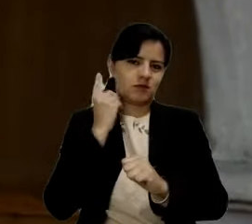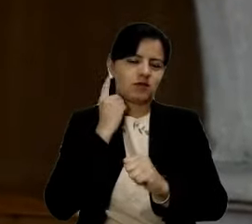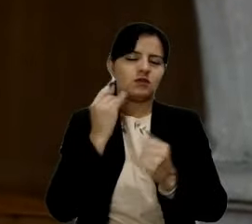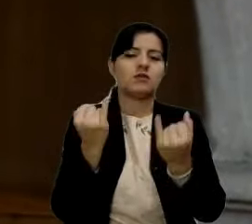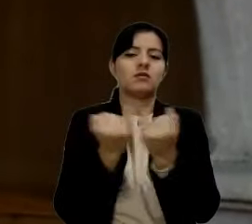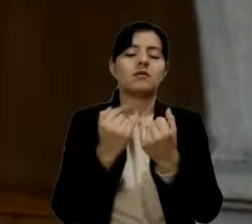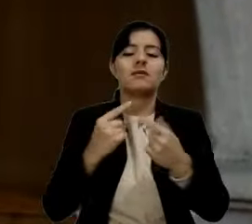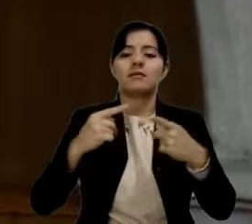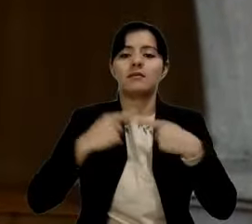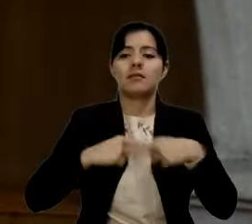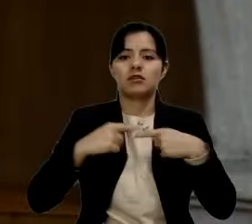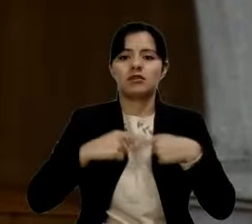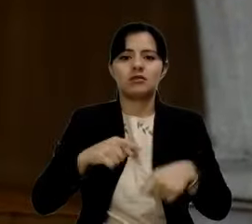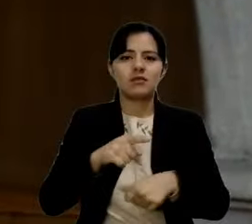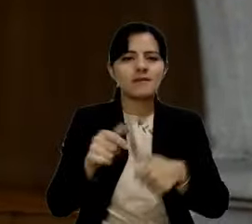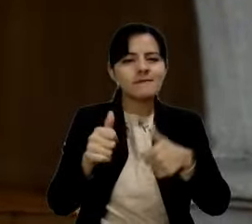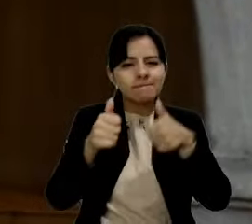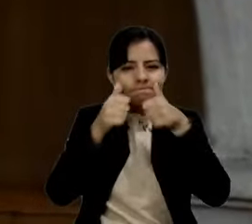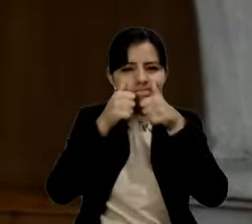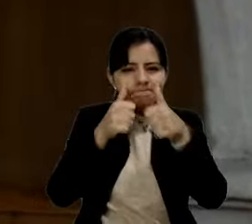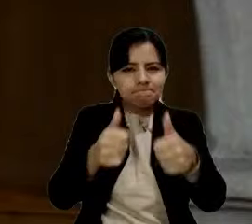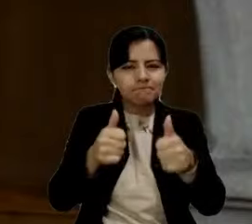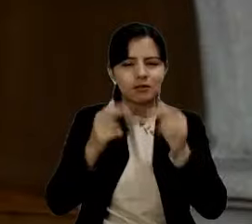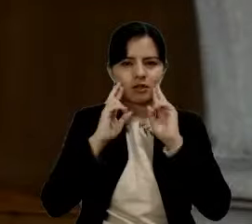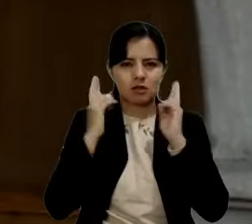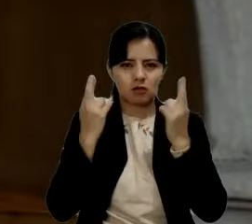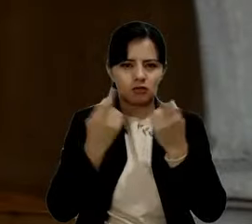de los diferentes medios de comunicación.